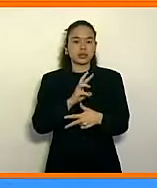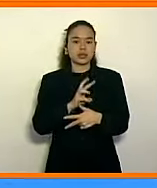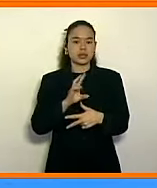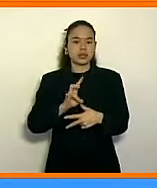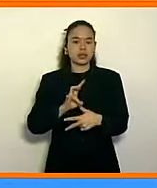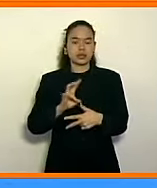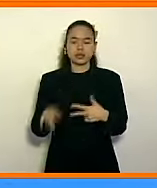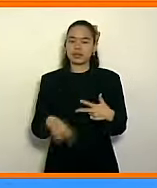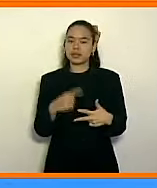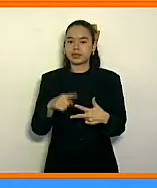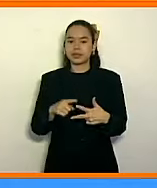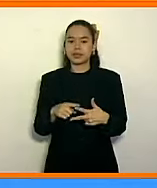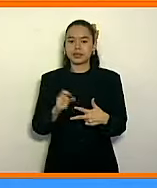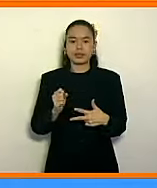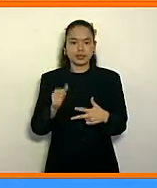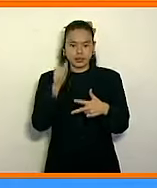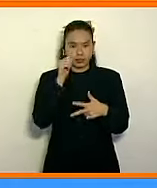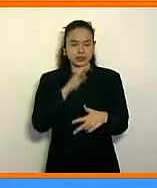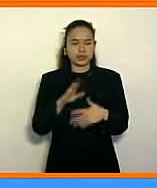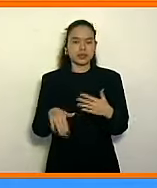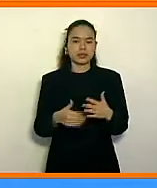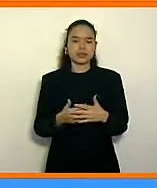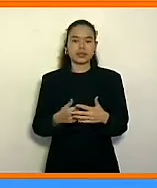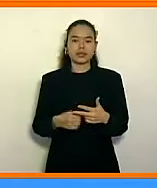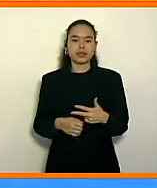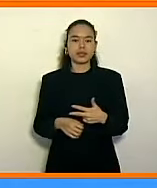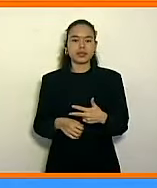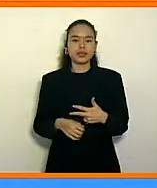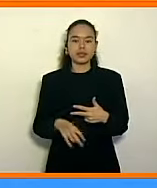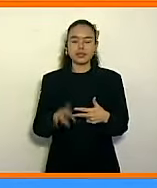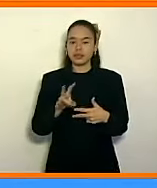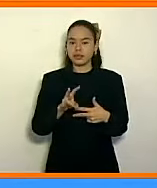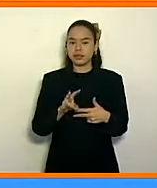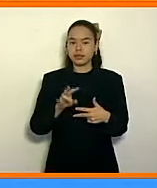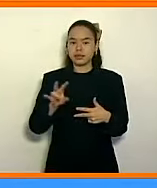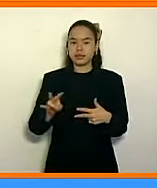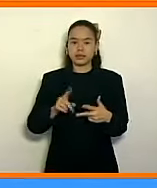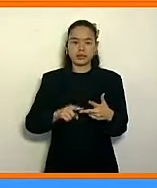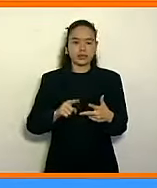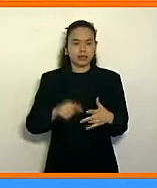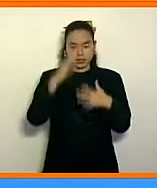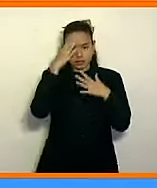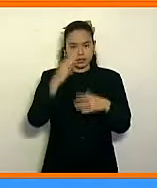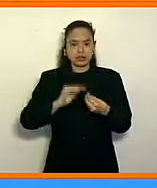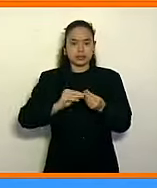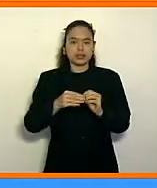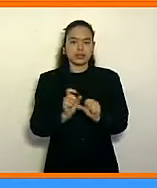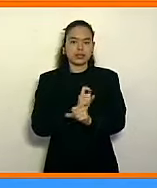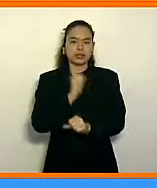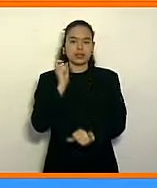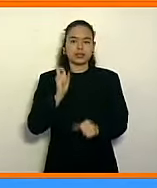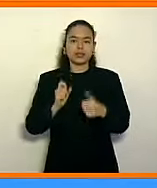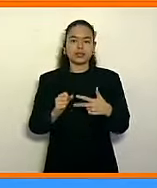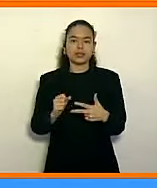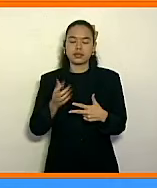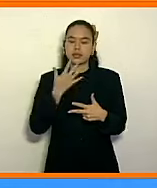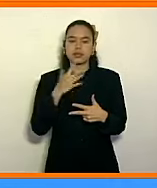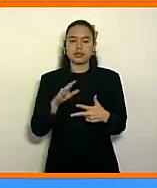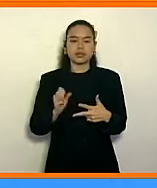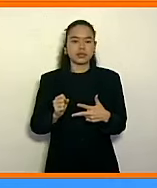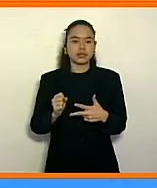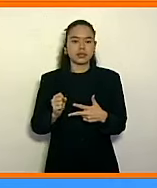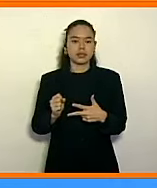67, tu segundo número, atentos. 77, tu tercer y decisivo número ganador, mucha